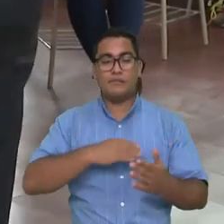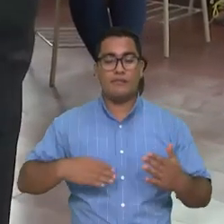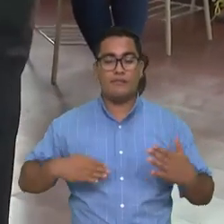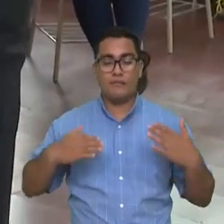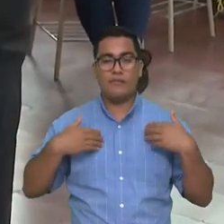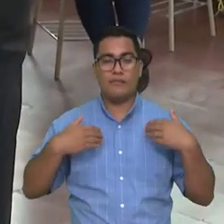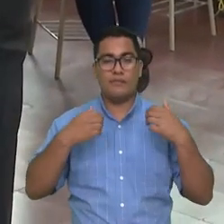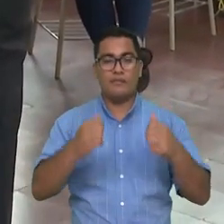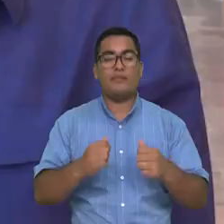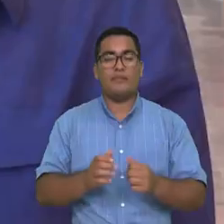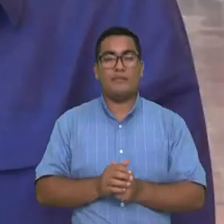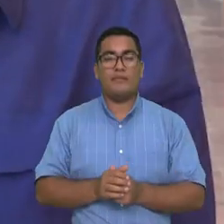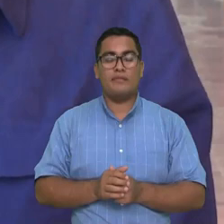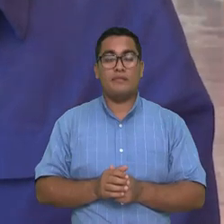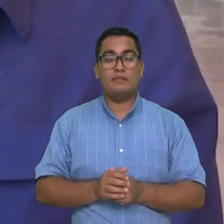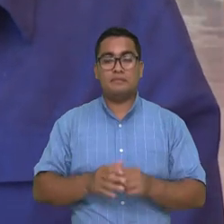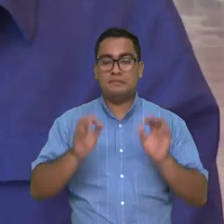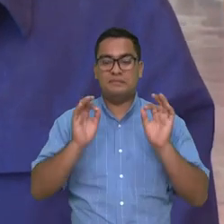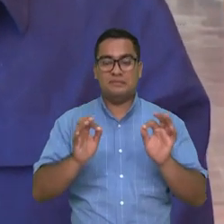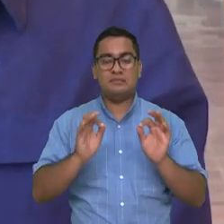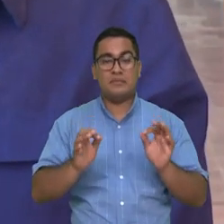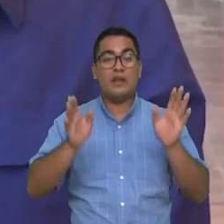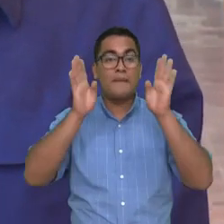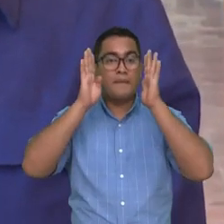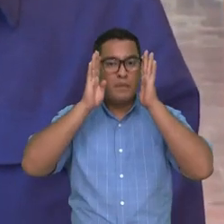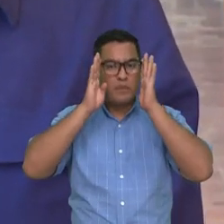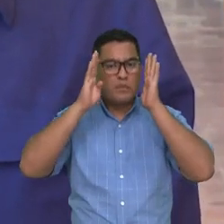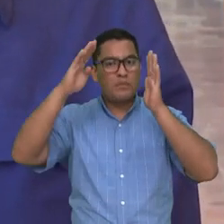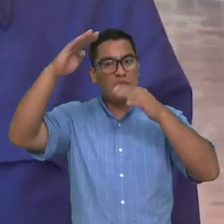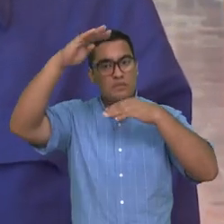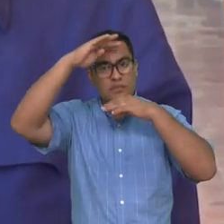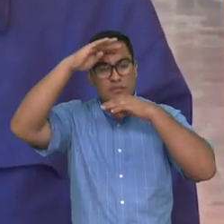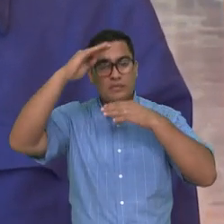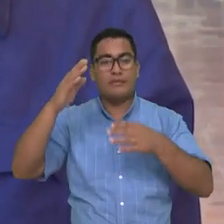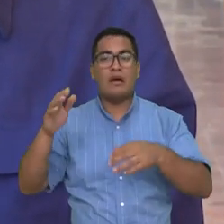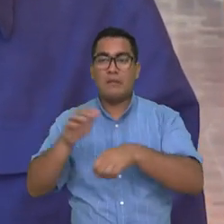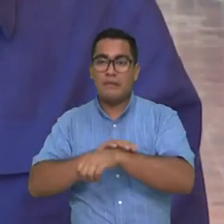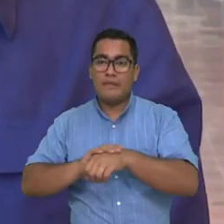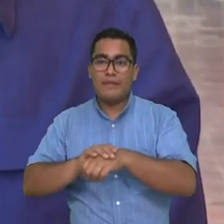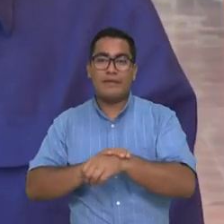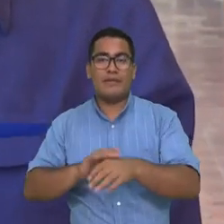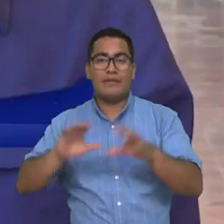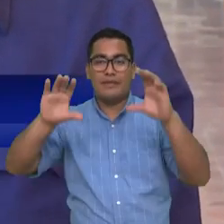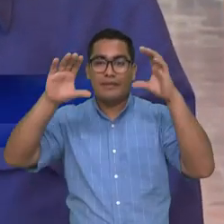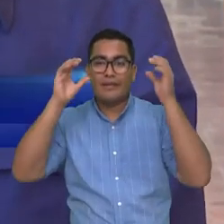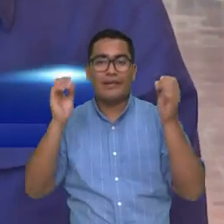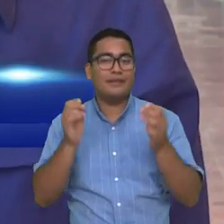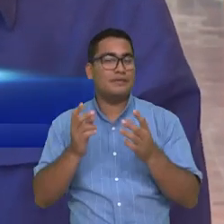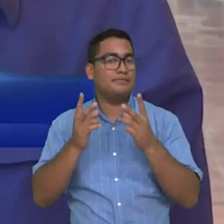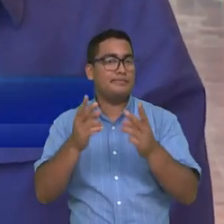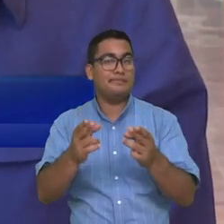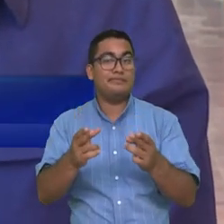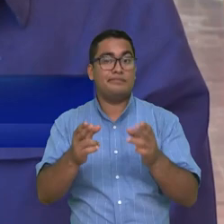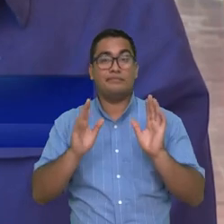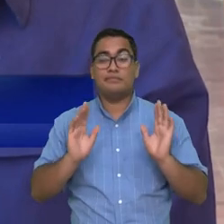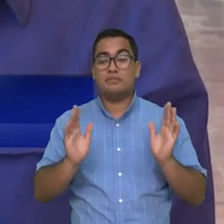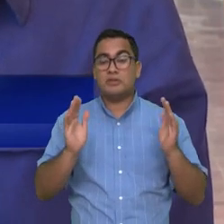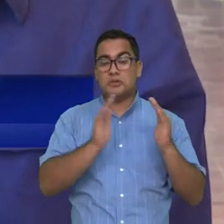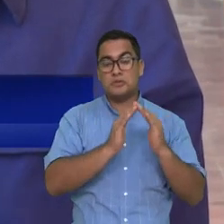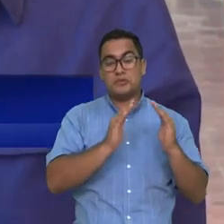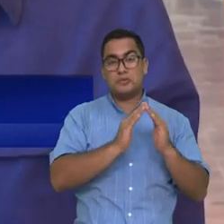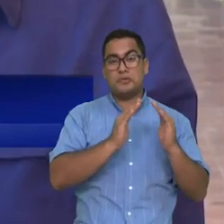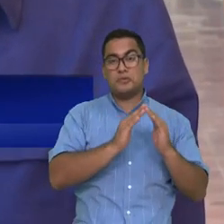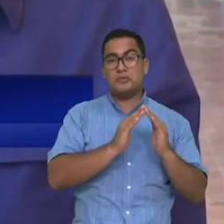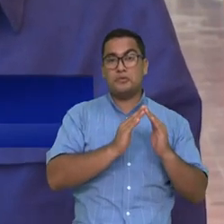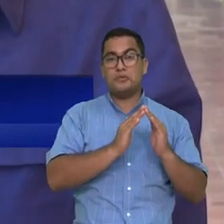Salud. Por supuesto que hay centros privados que han pedido autorización para retirar a los estudiantes, porque en sus casas a lo mejor de los